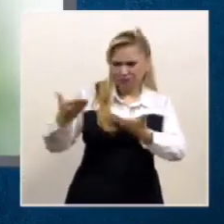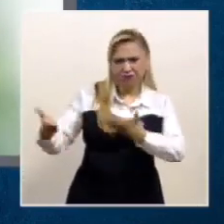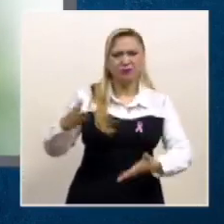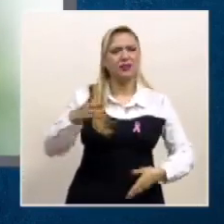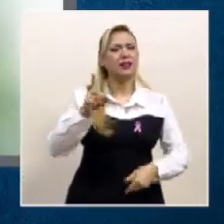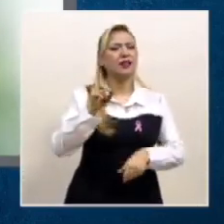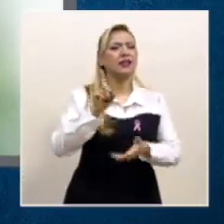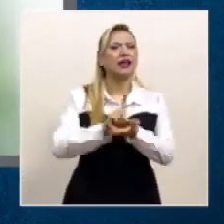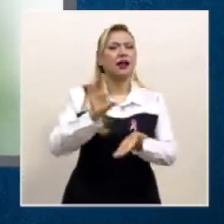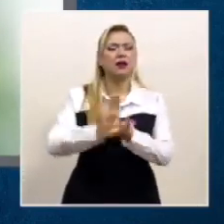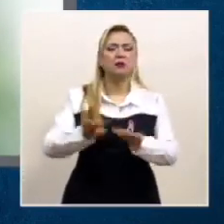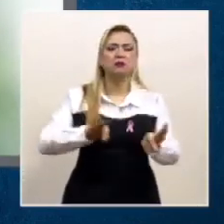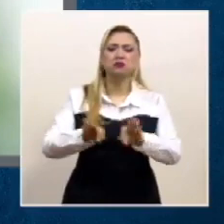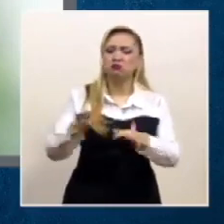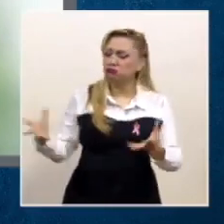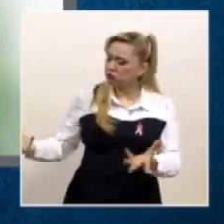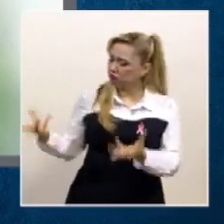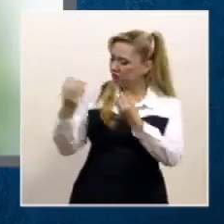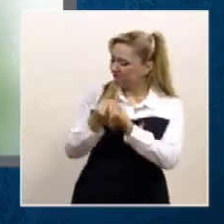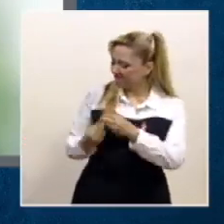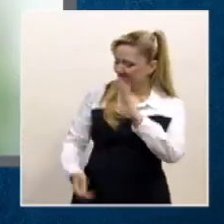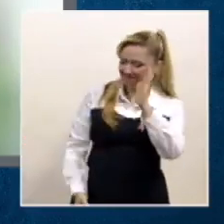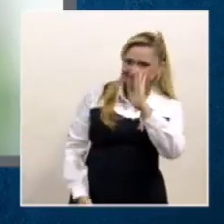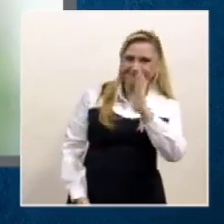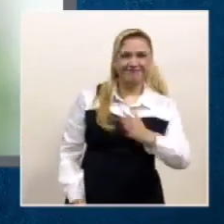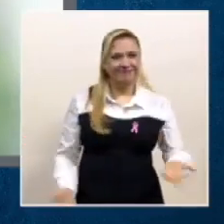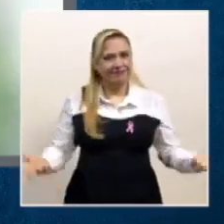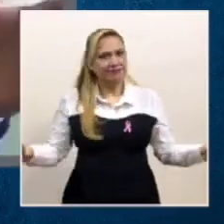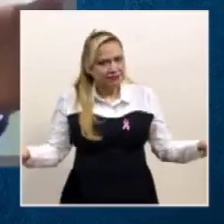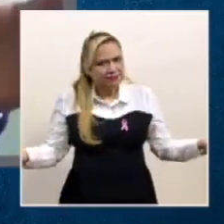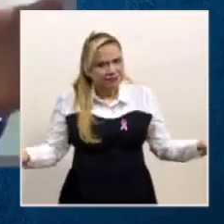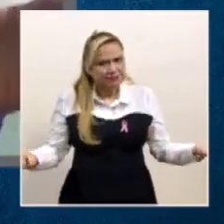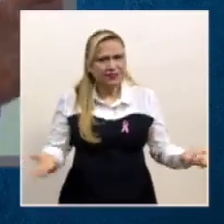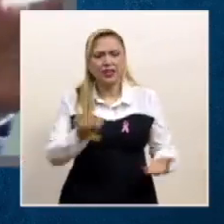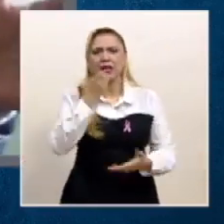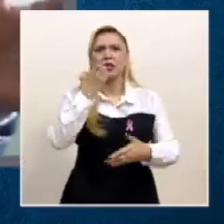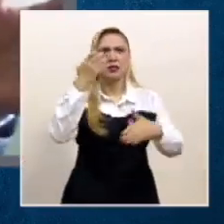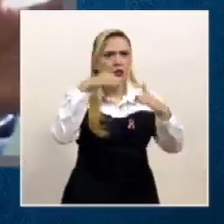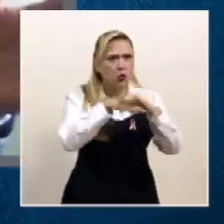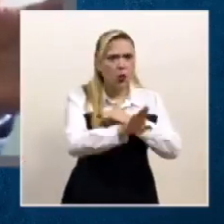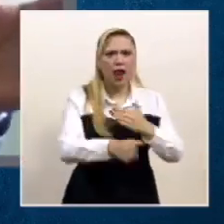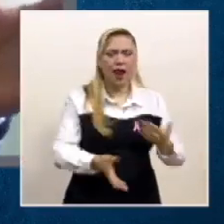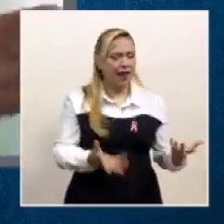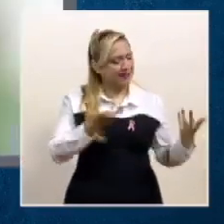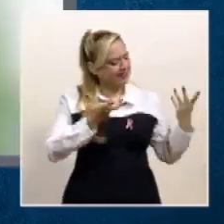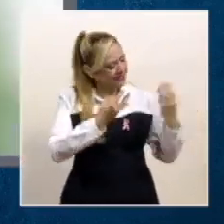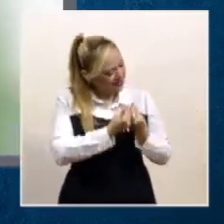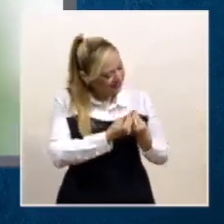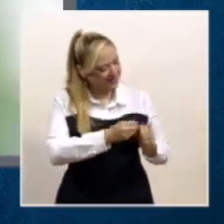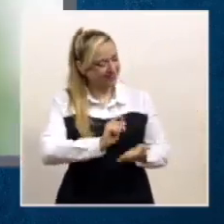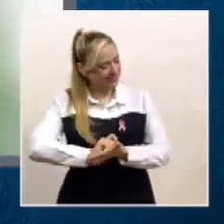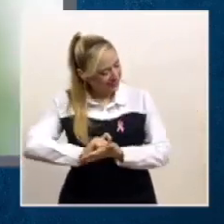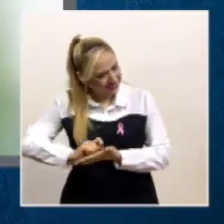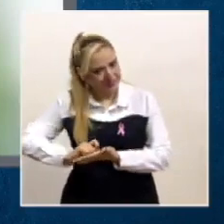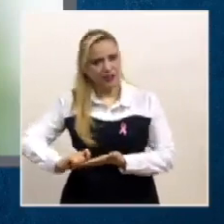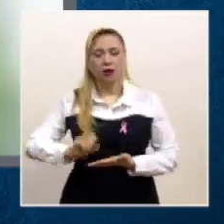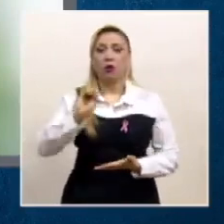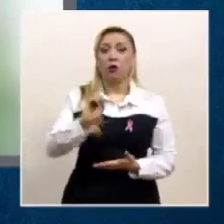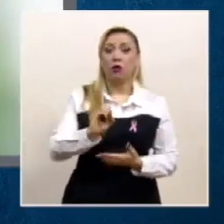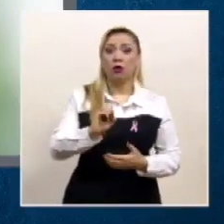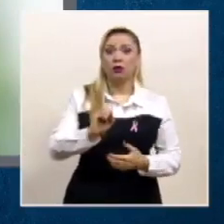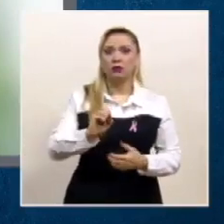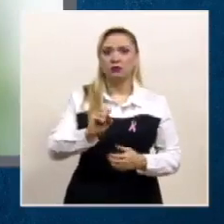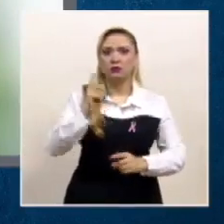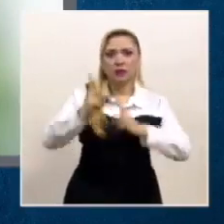con discapacidad trabajando al lado nuestro, verla en las aulas, estudiando al lado nuestro o compitiendo con nosotros